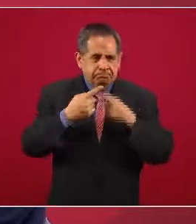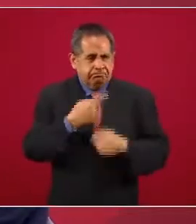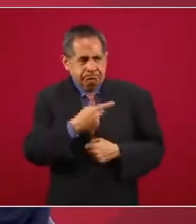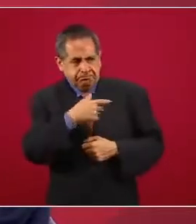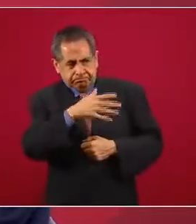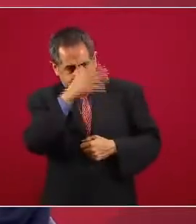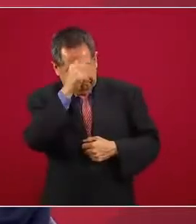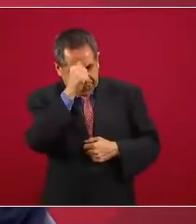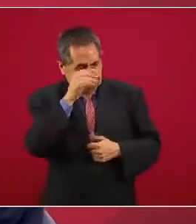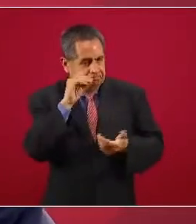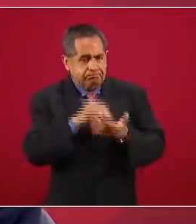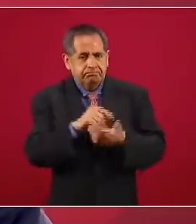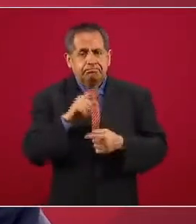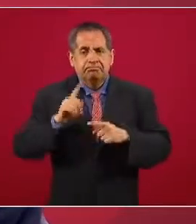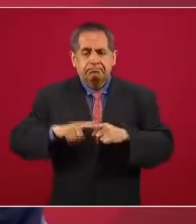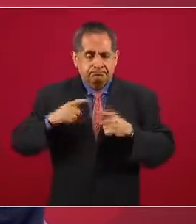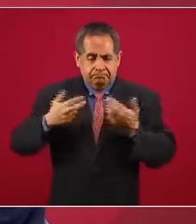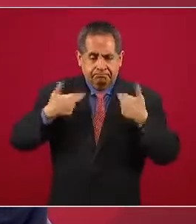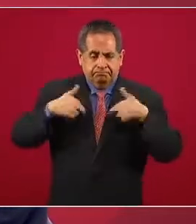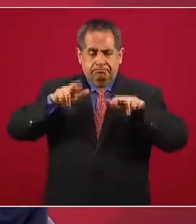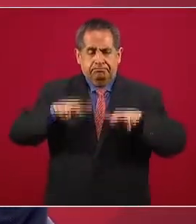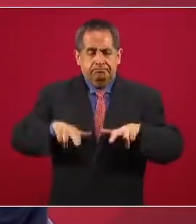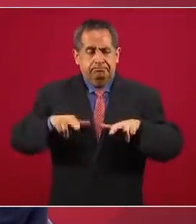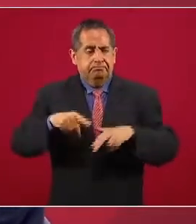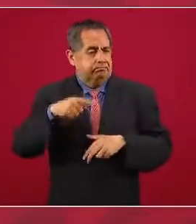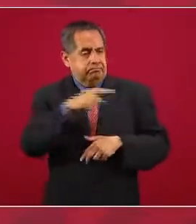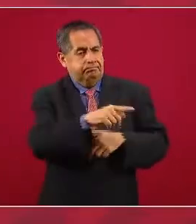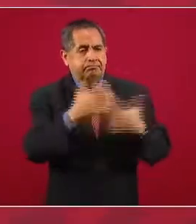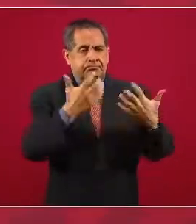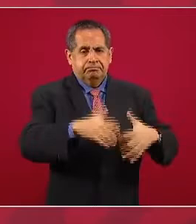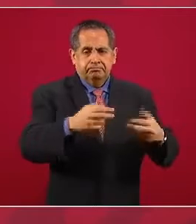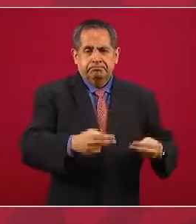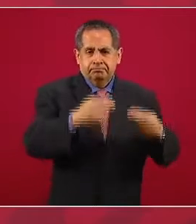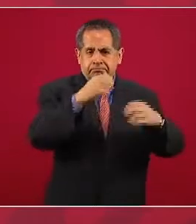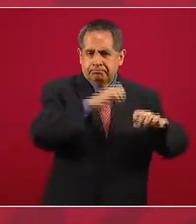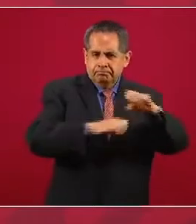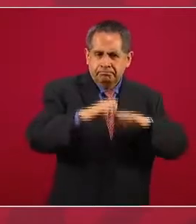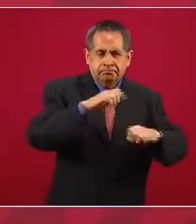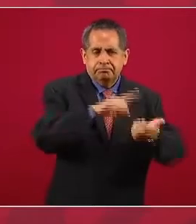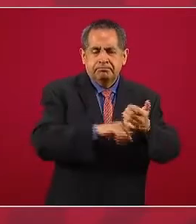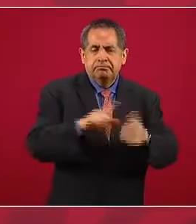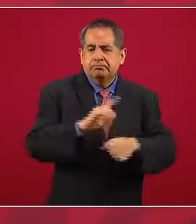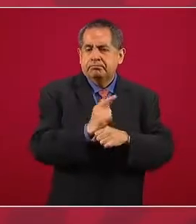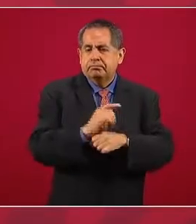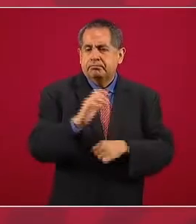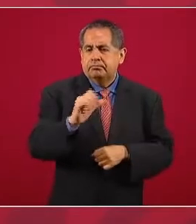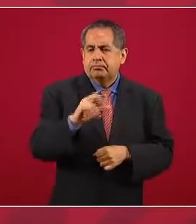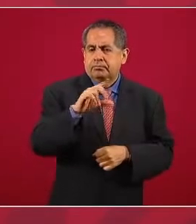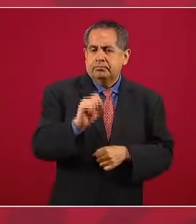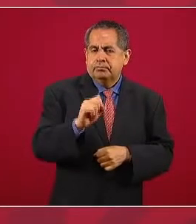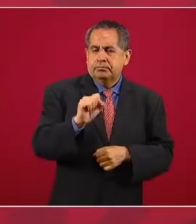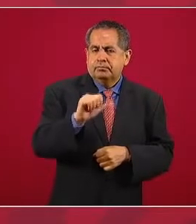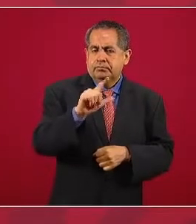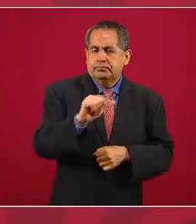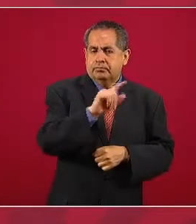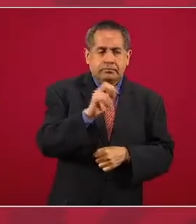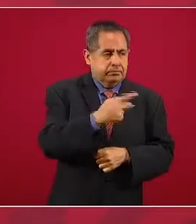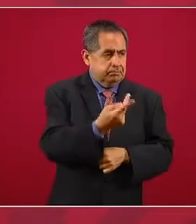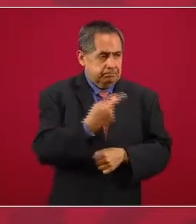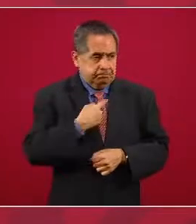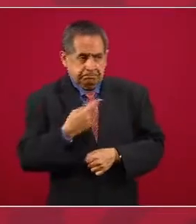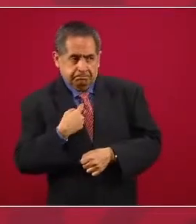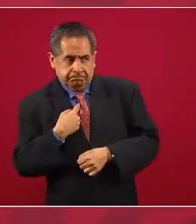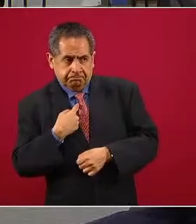acuerdo el representante de los empresarios, el licenciado Carlos Salazar, y su